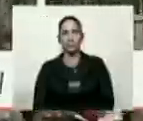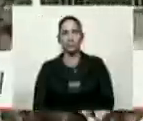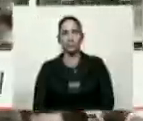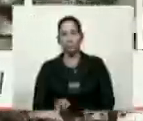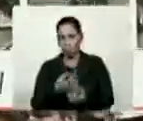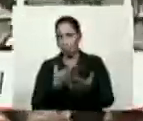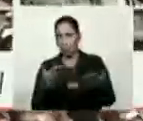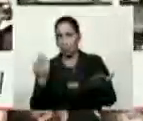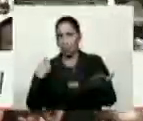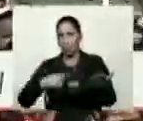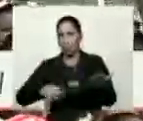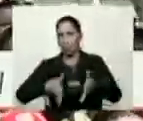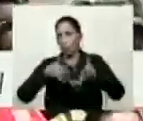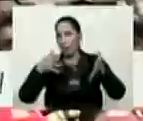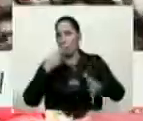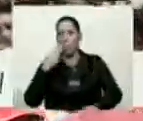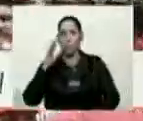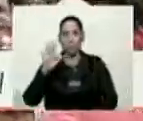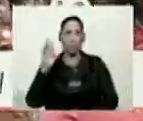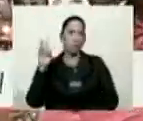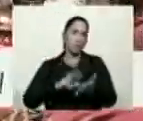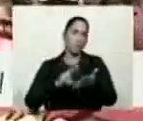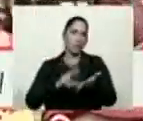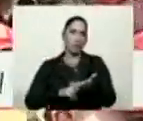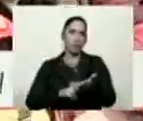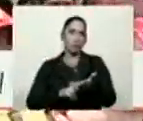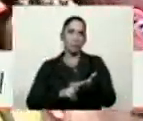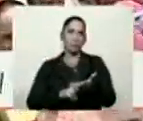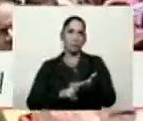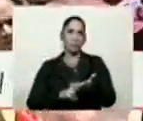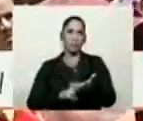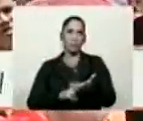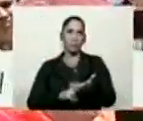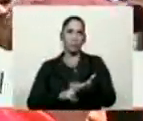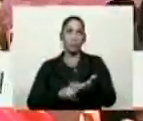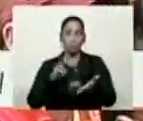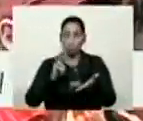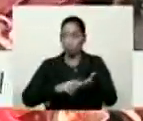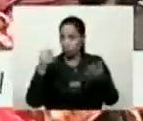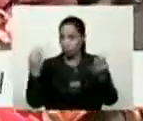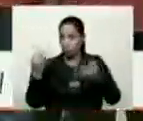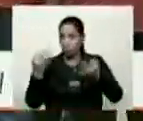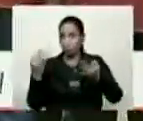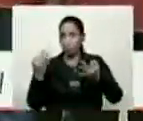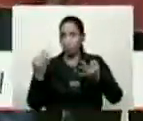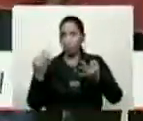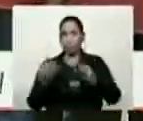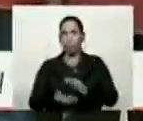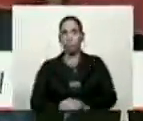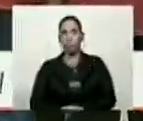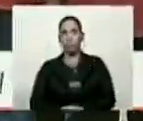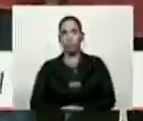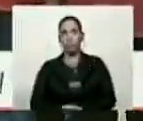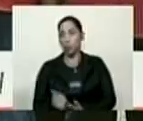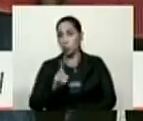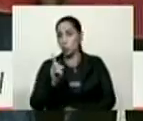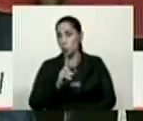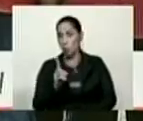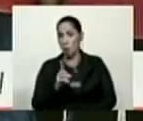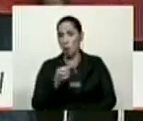Ustedes tienen un gran compromiso de verdad, hermanos y hermanas. Esto es de verdad, no es mamando gallo,